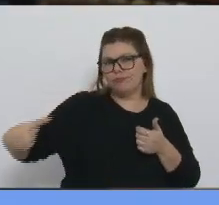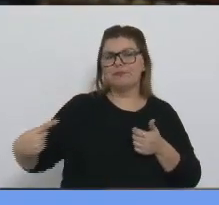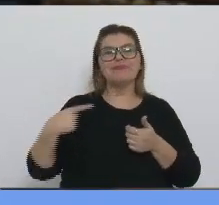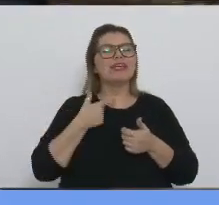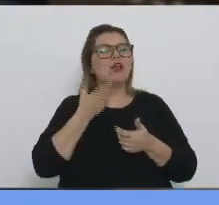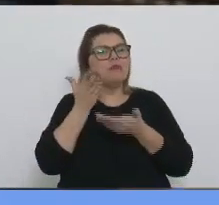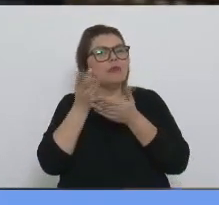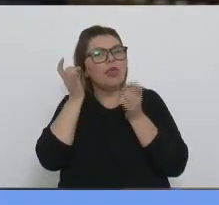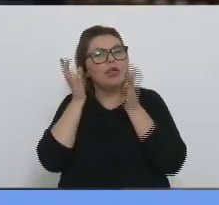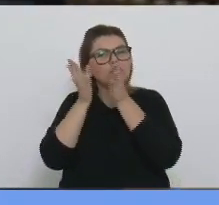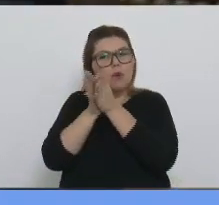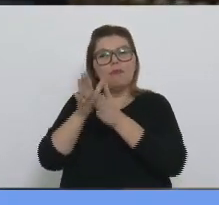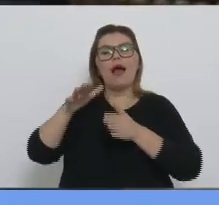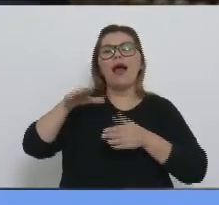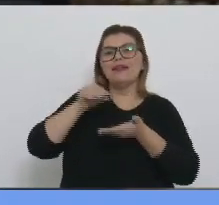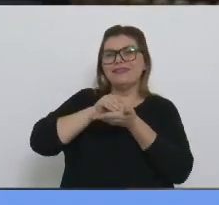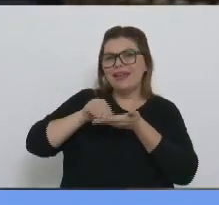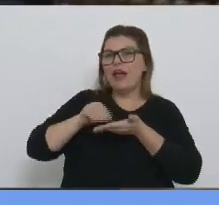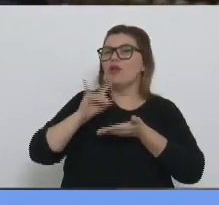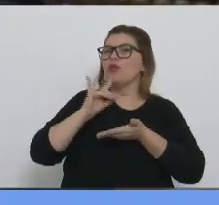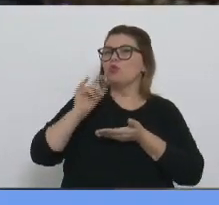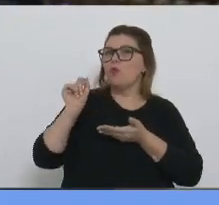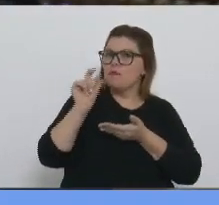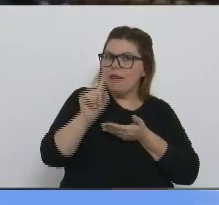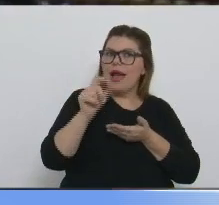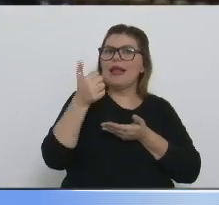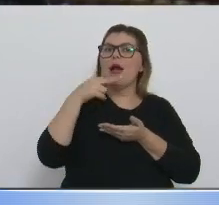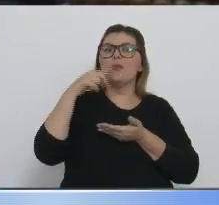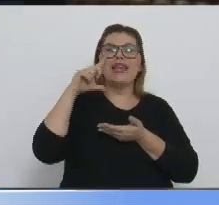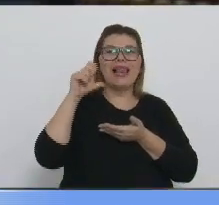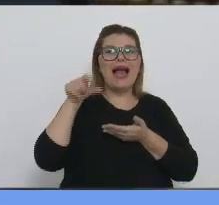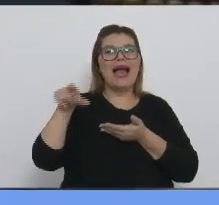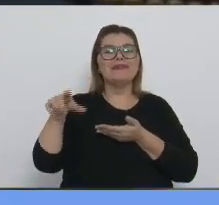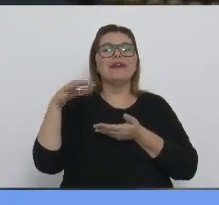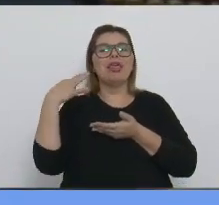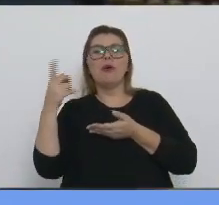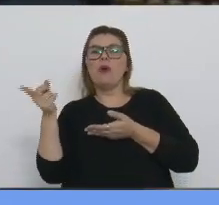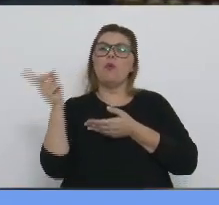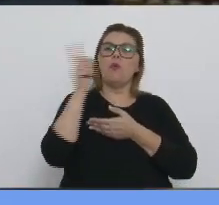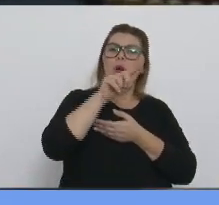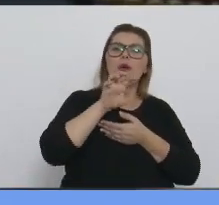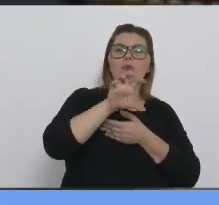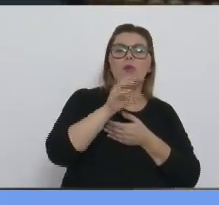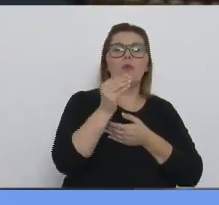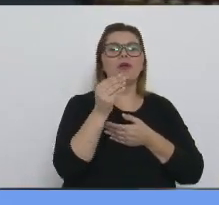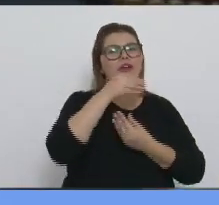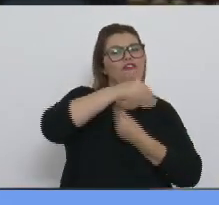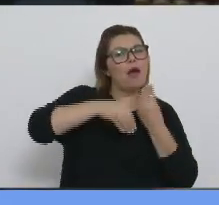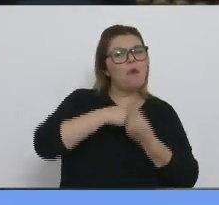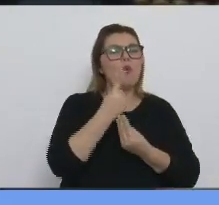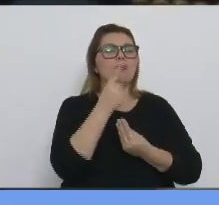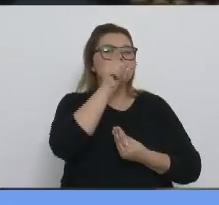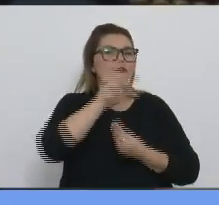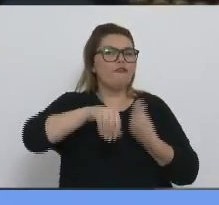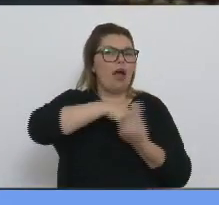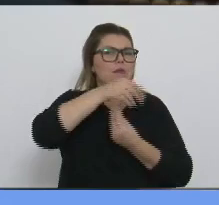la senadora tucumana beatriz ávila porque tuvo que regresar a su provincia ya que falleció un familiar cercano